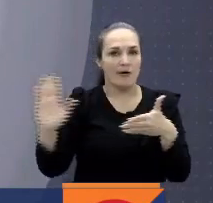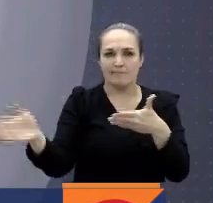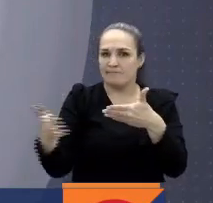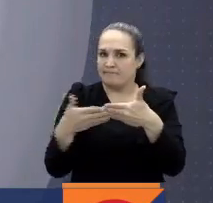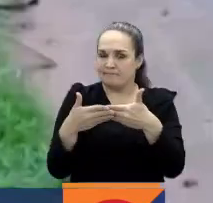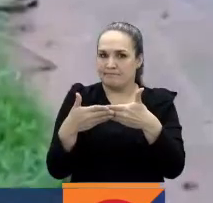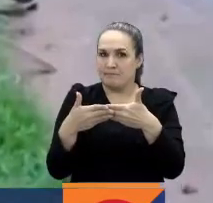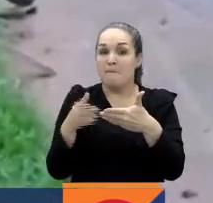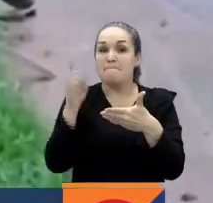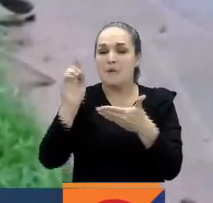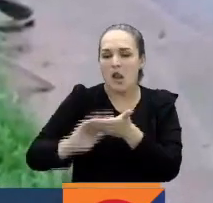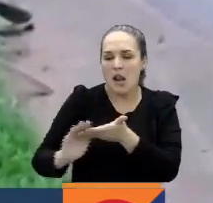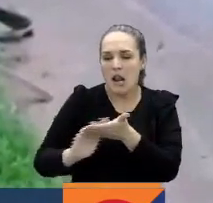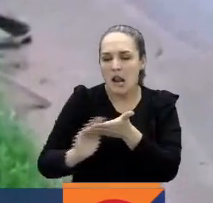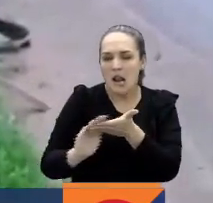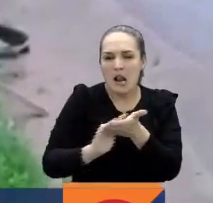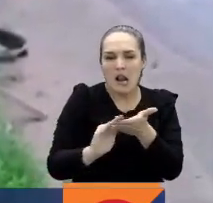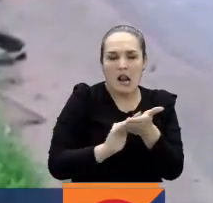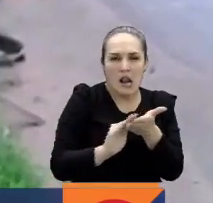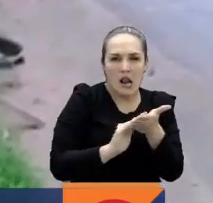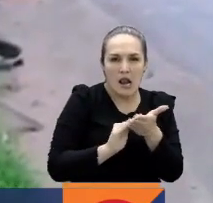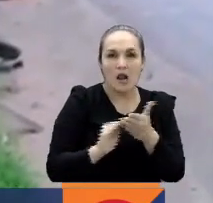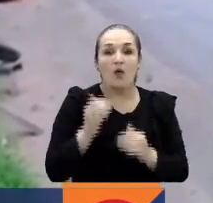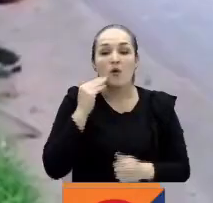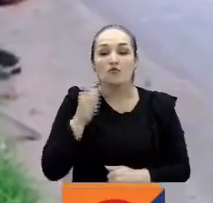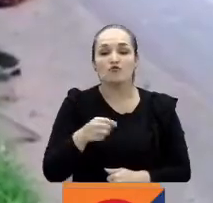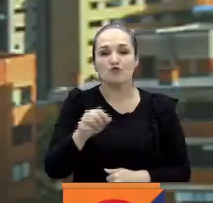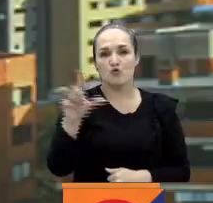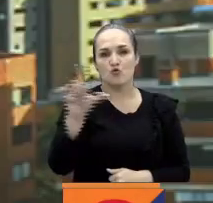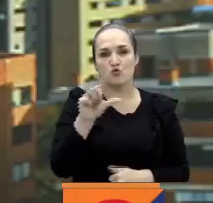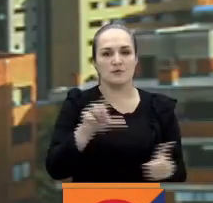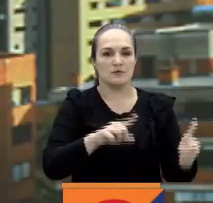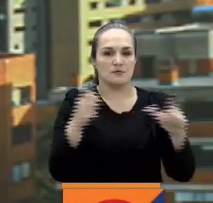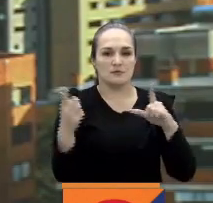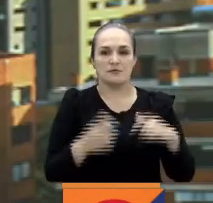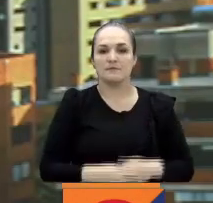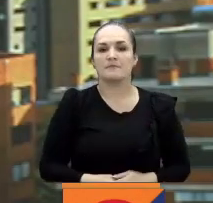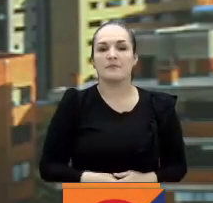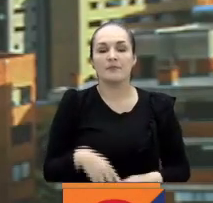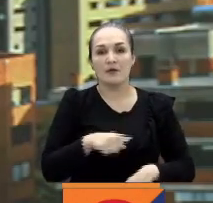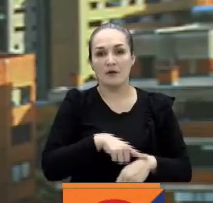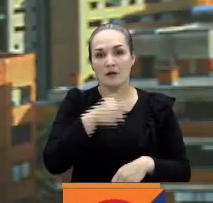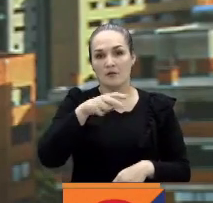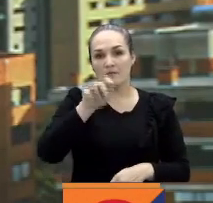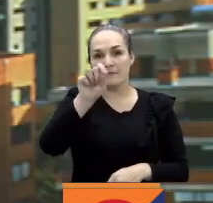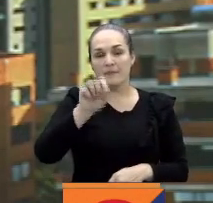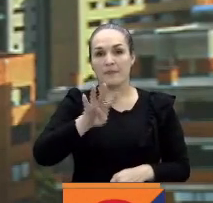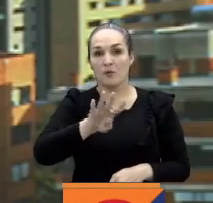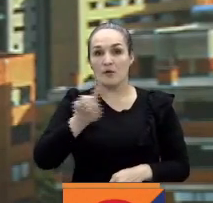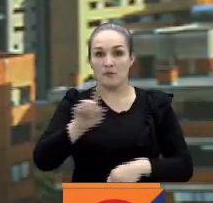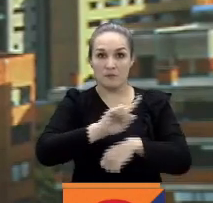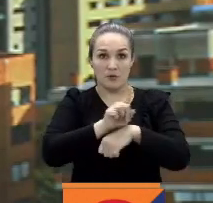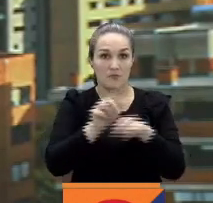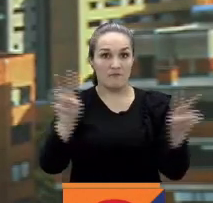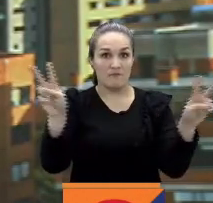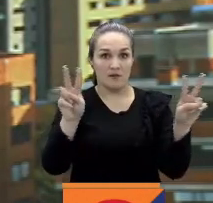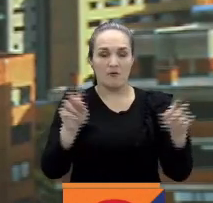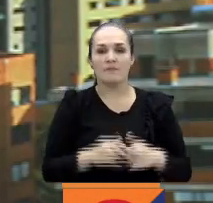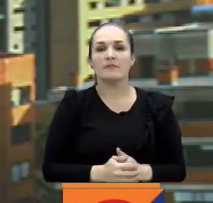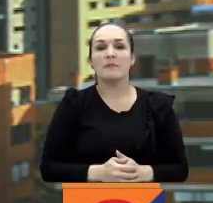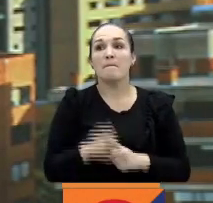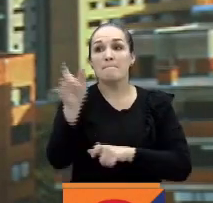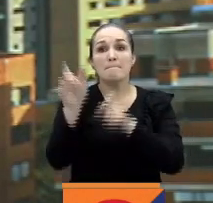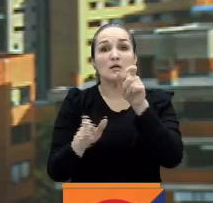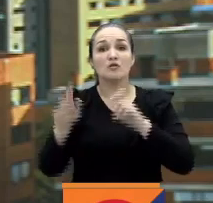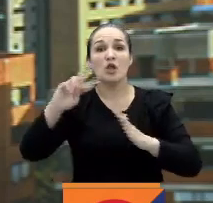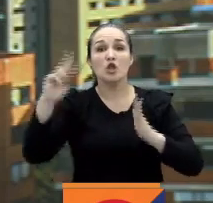se espera terminar la intervención de la zona el próximo lunes. 12:41 minutos y casi 2.000 personas protestan en diferentes